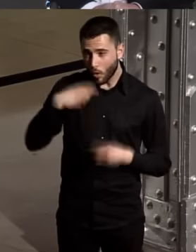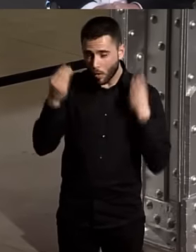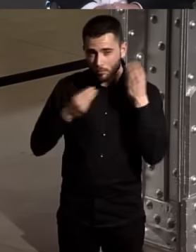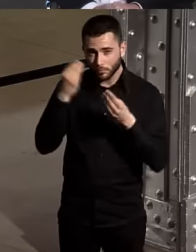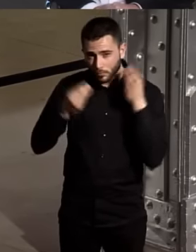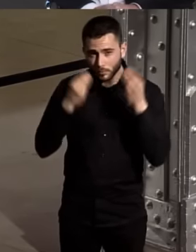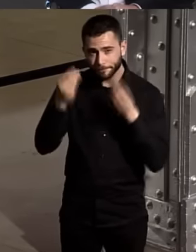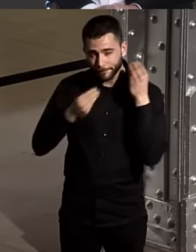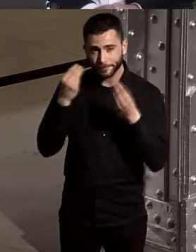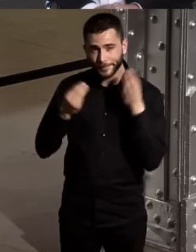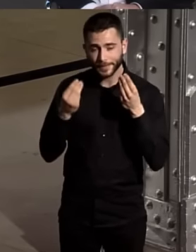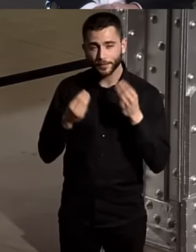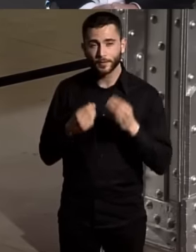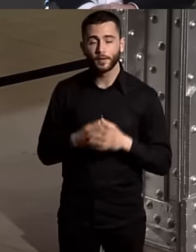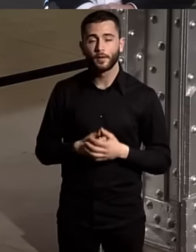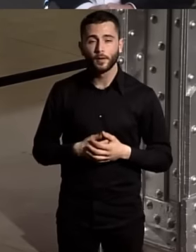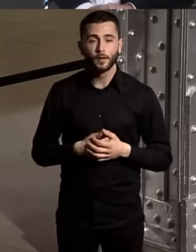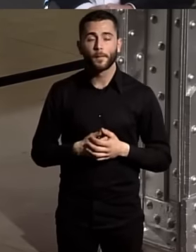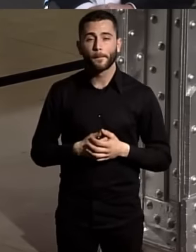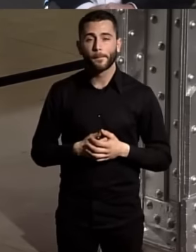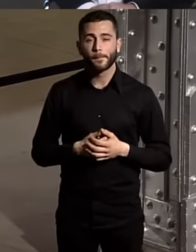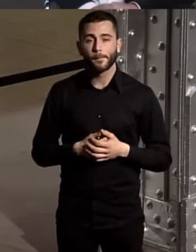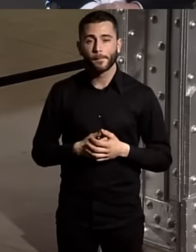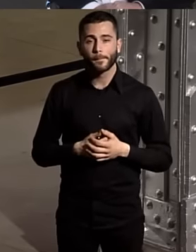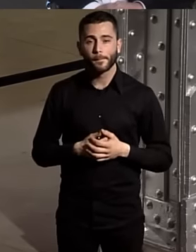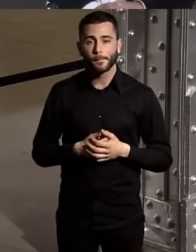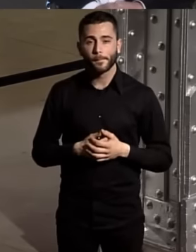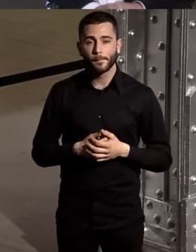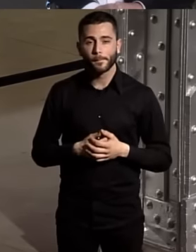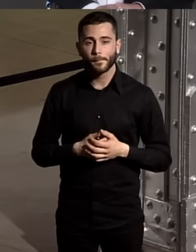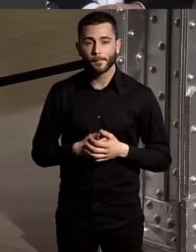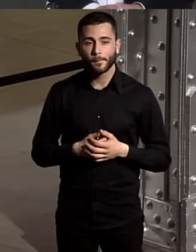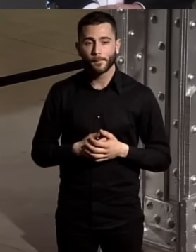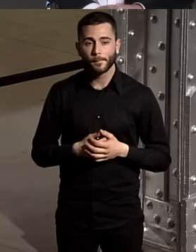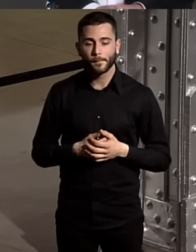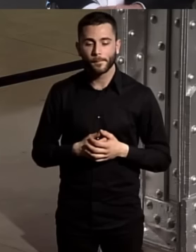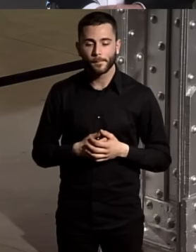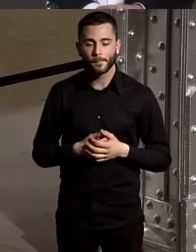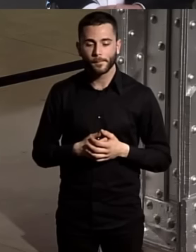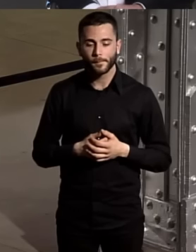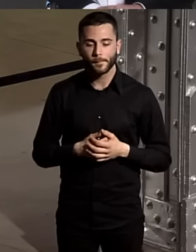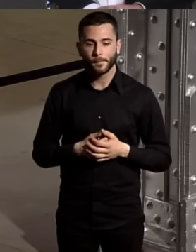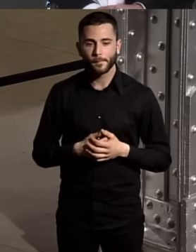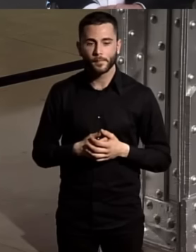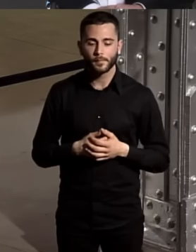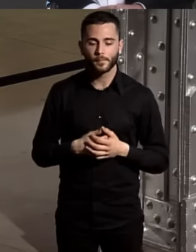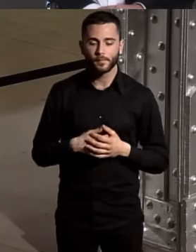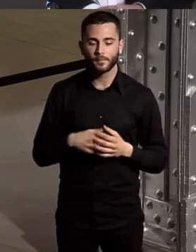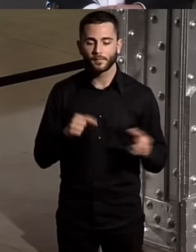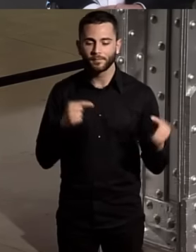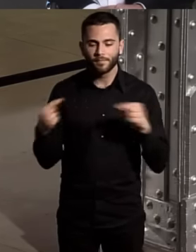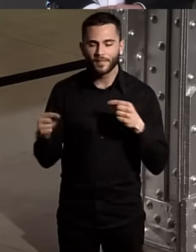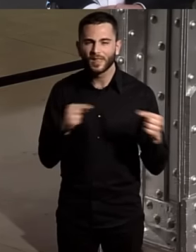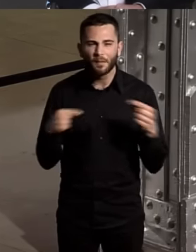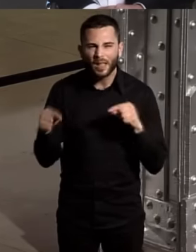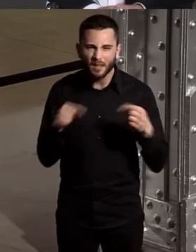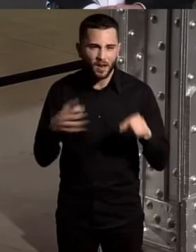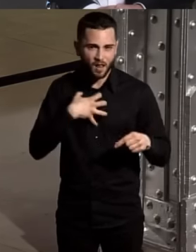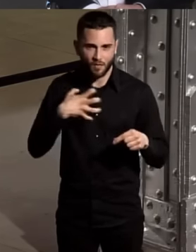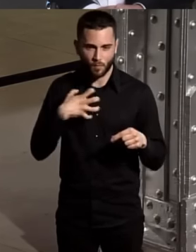que es que no que no puede ser rebatida rebatible es hago estas cosas porque me hacen